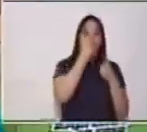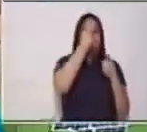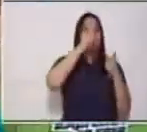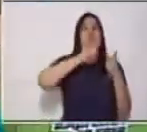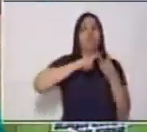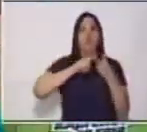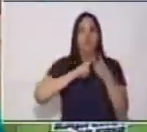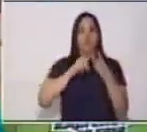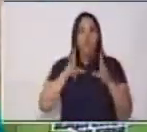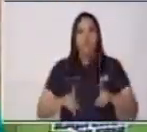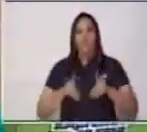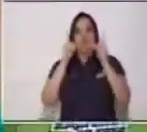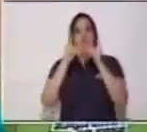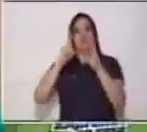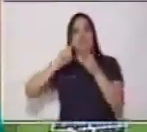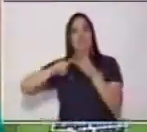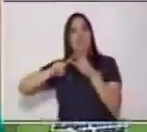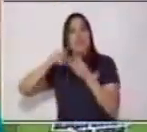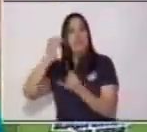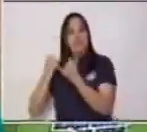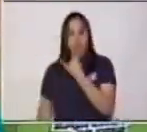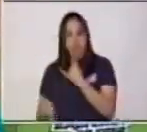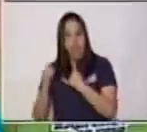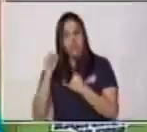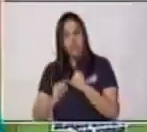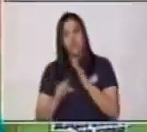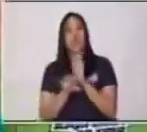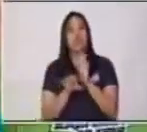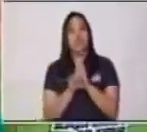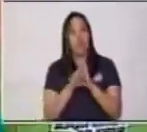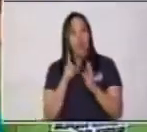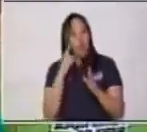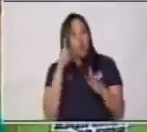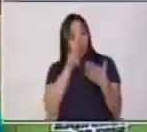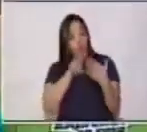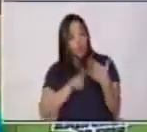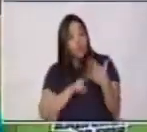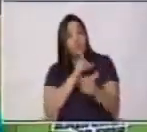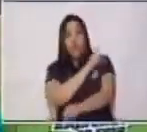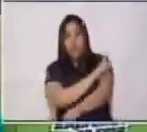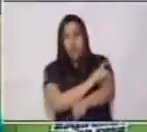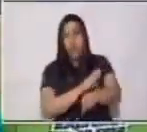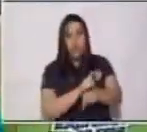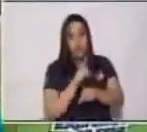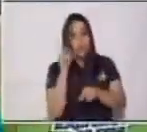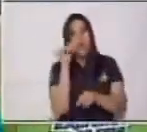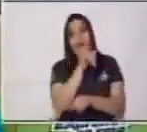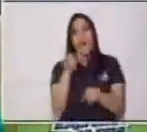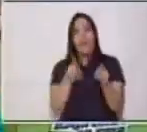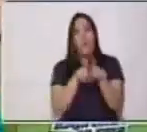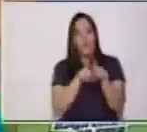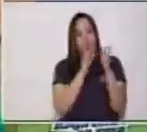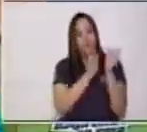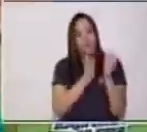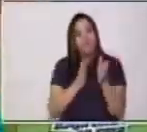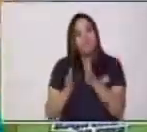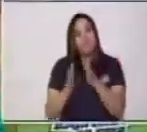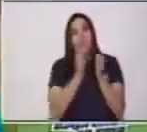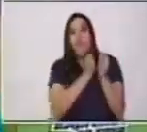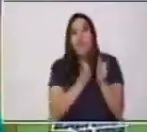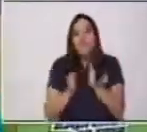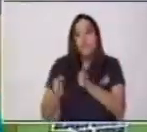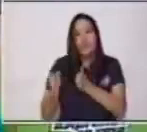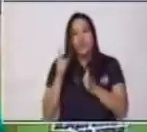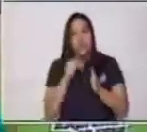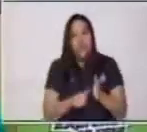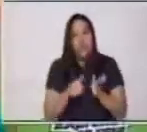y el desenlace. Y cuando tú lees un cuento, encuentras esa estructura en ese texto y encuentras ese